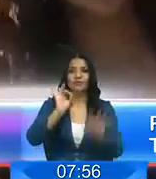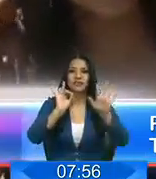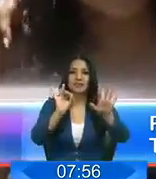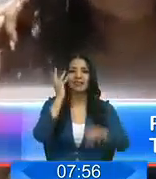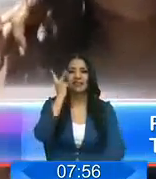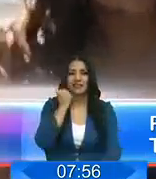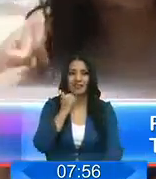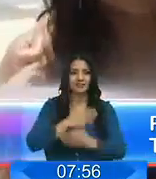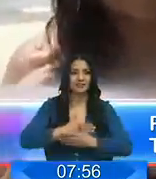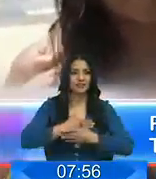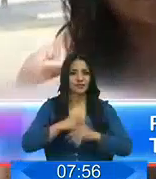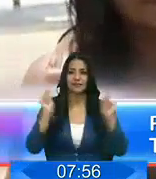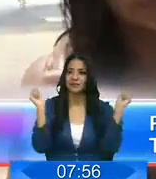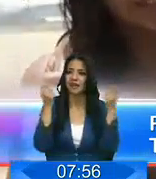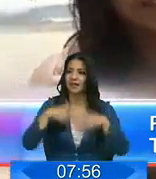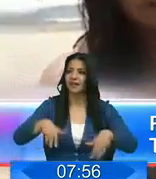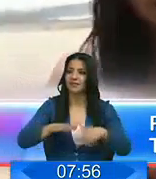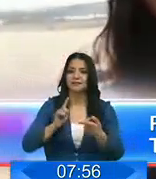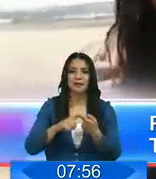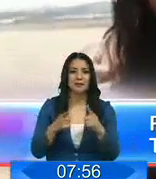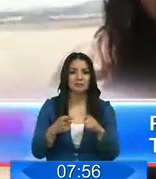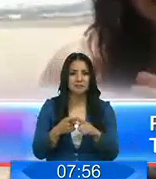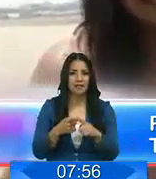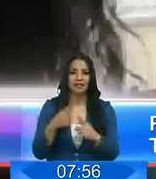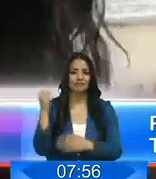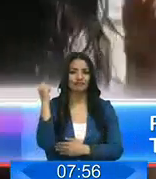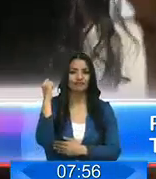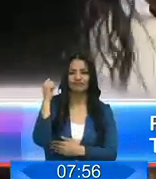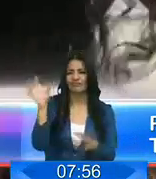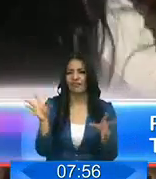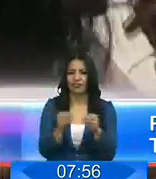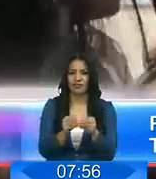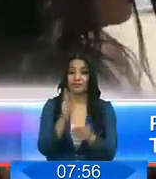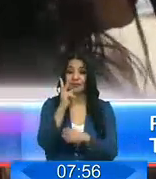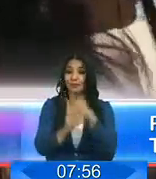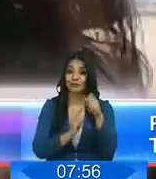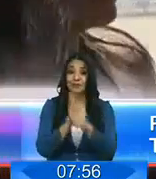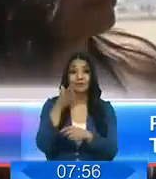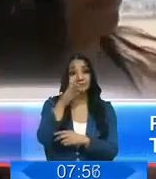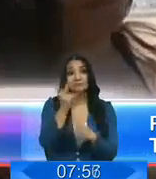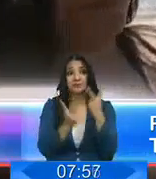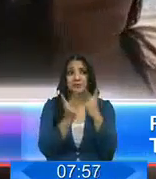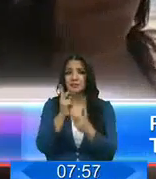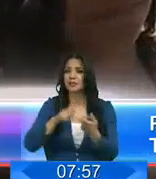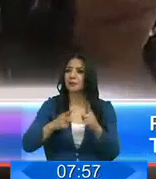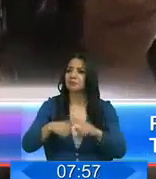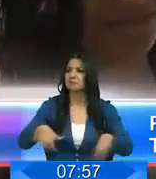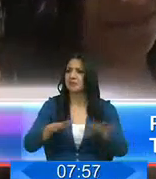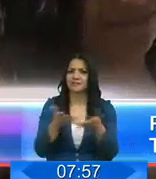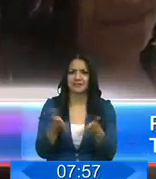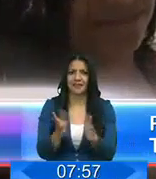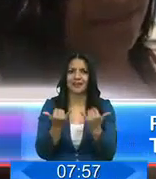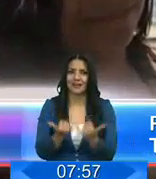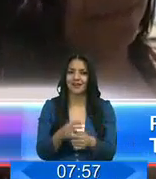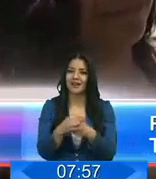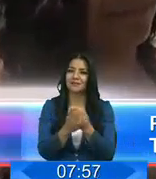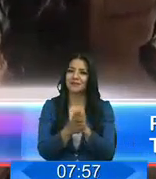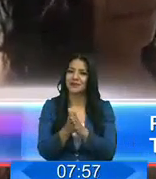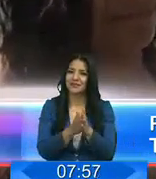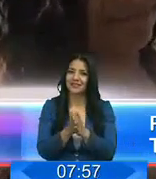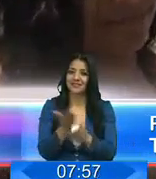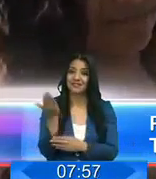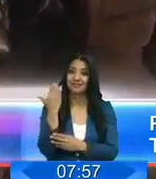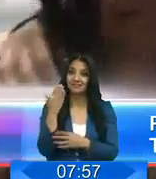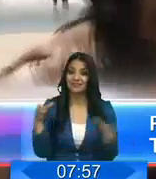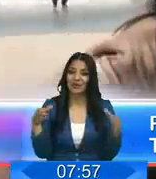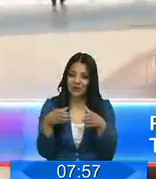a festejar con todos nuestros amigos, a rumbear por ahí. Más de 2 años que no venimos por acá entre amigas y como recién nos